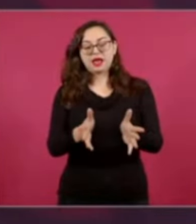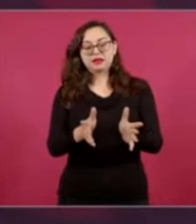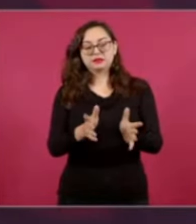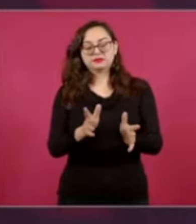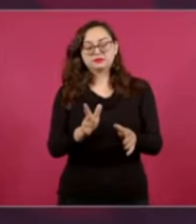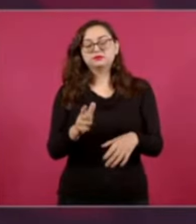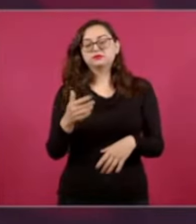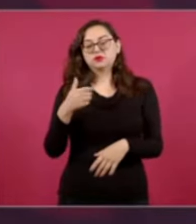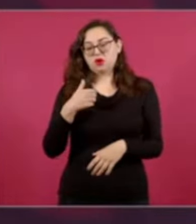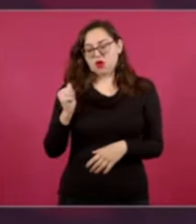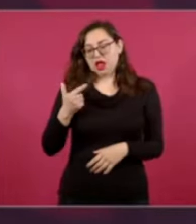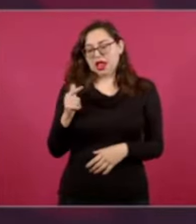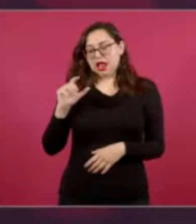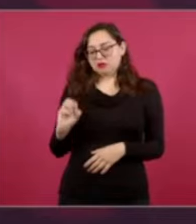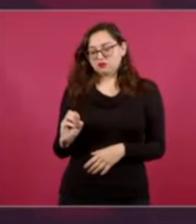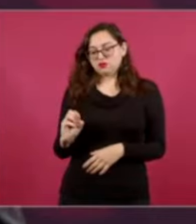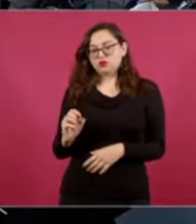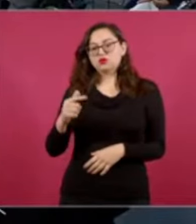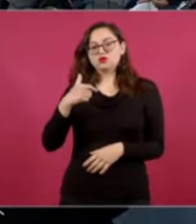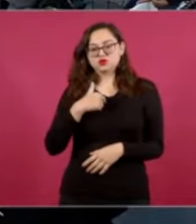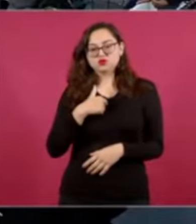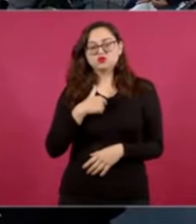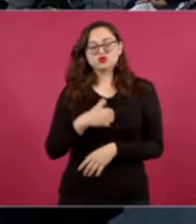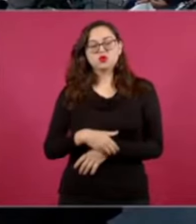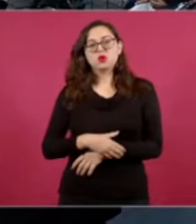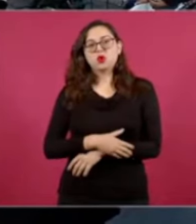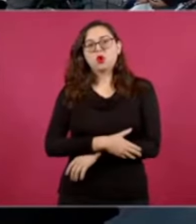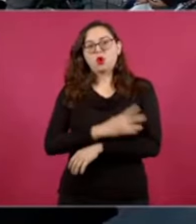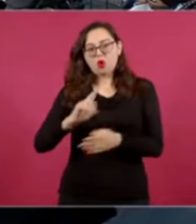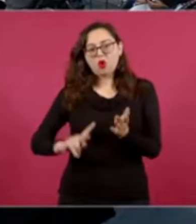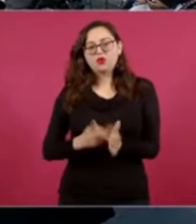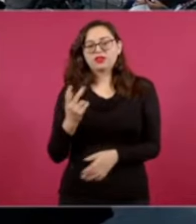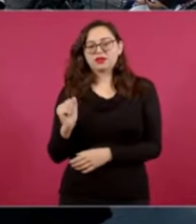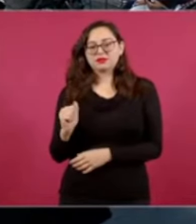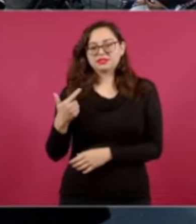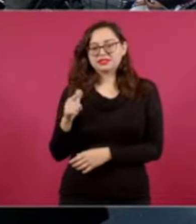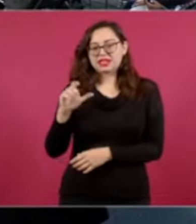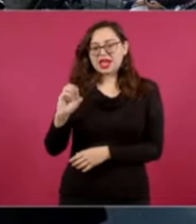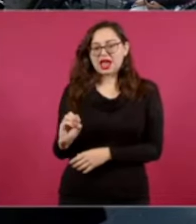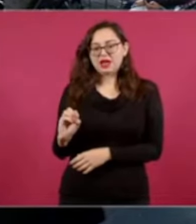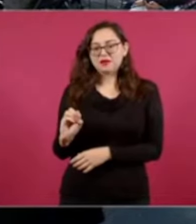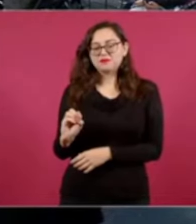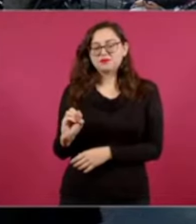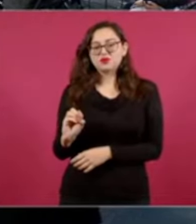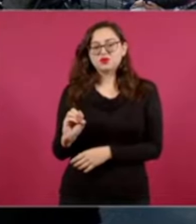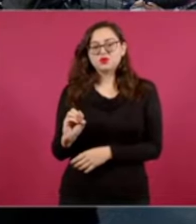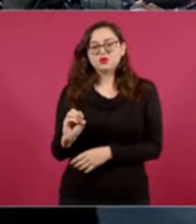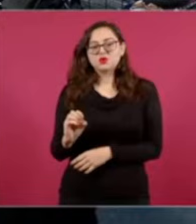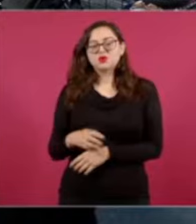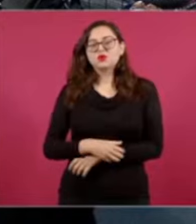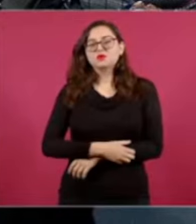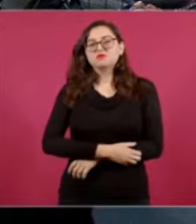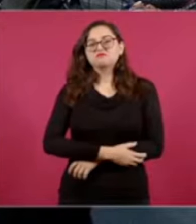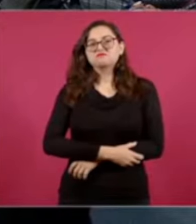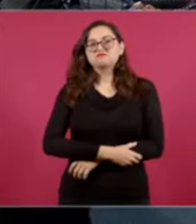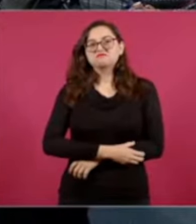hasta voy a poder decir como antes, ¿no? Ya, en la escuela, espérate, ¿sabes qué decimos en la